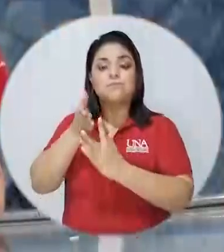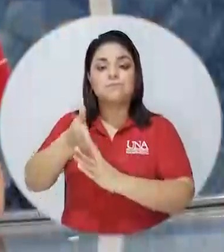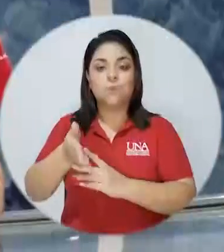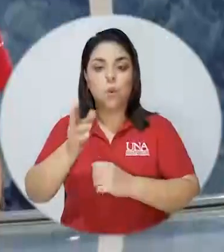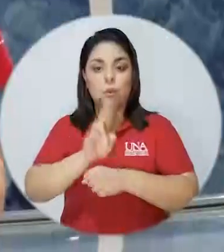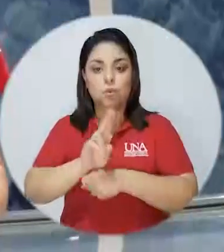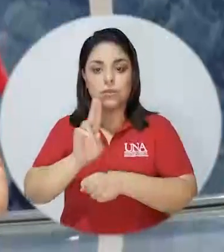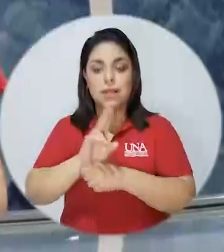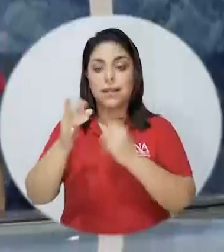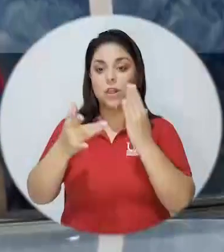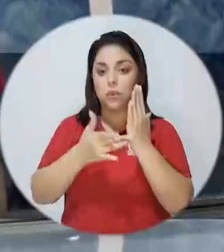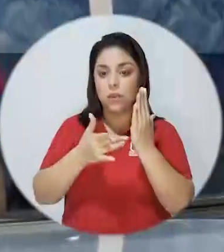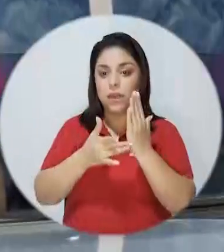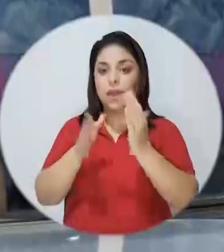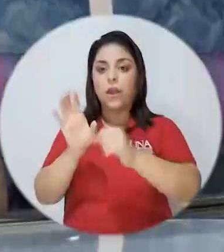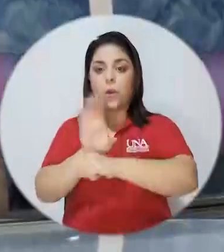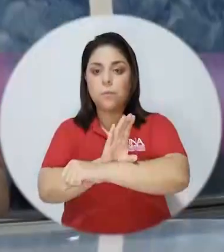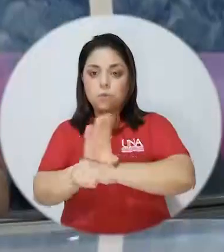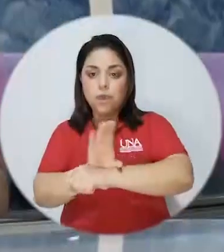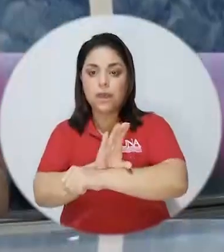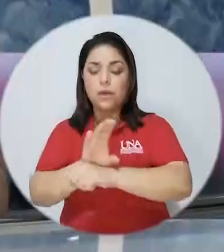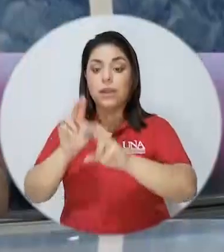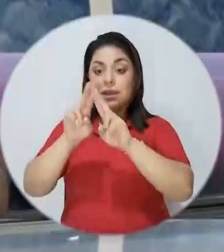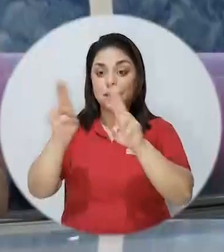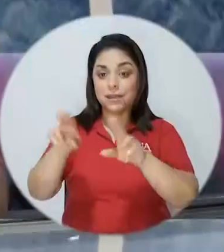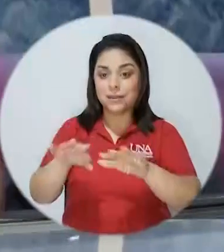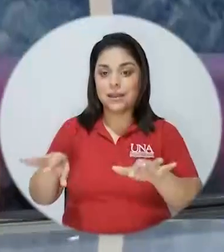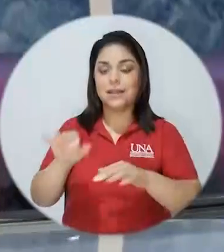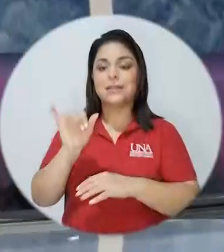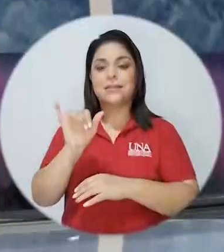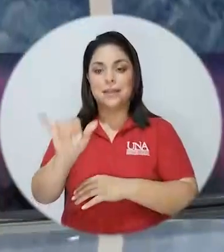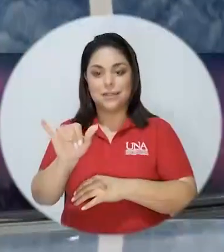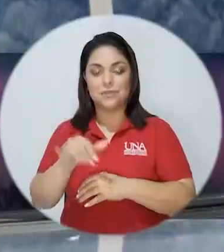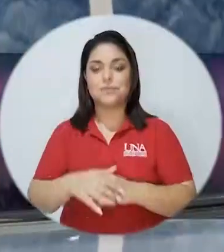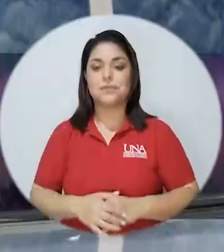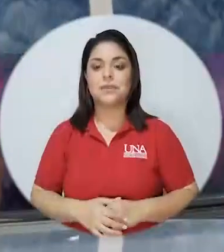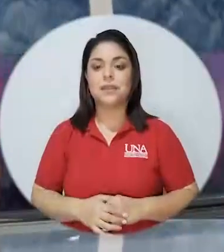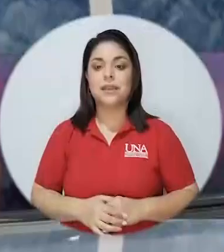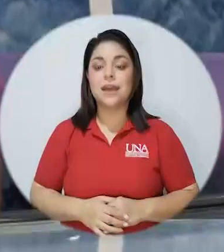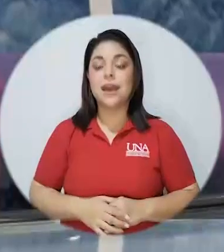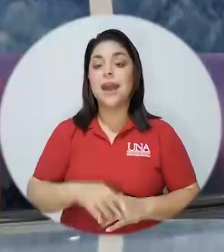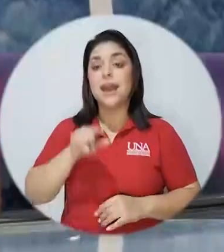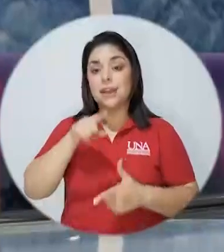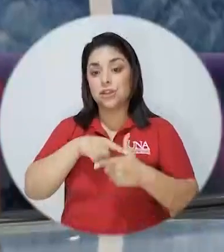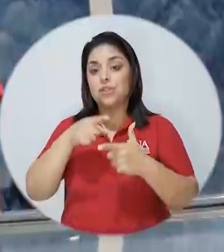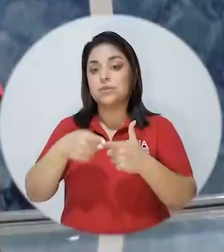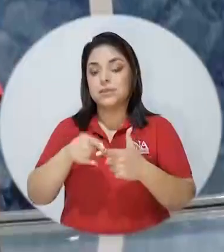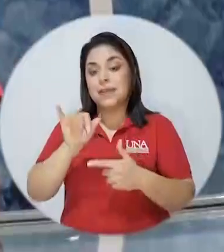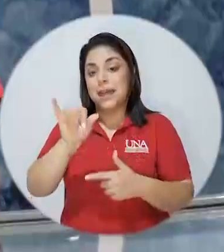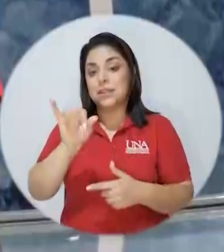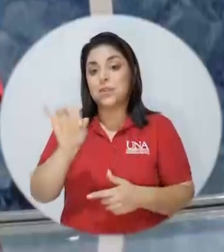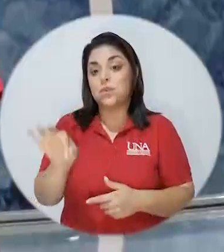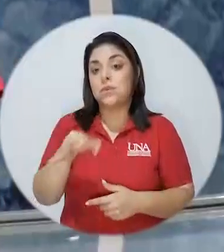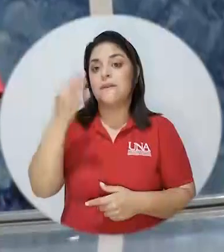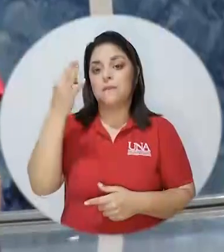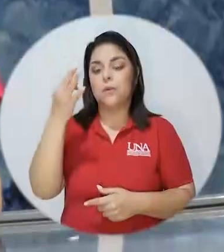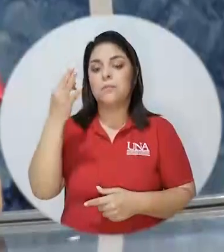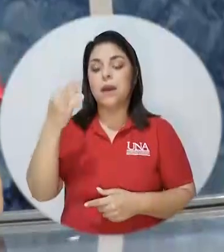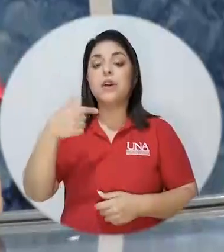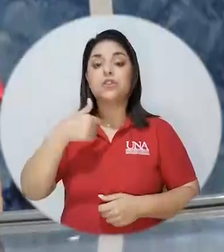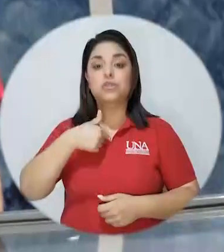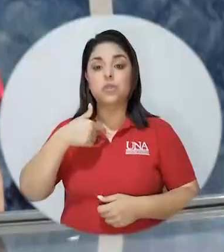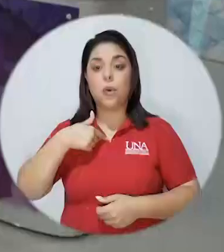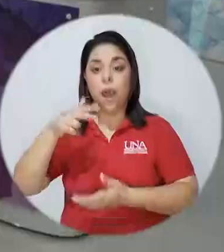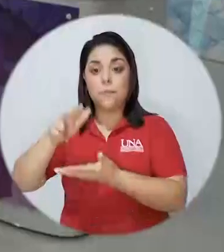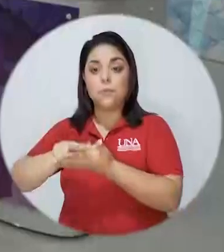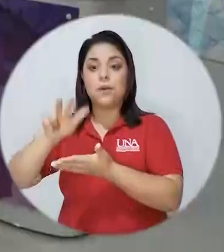redes. O sea, tenemos muchas de esas cosas. Entonces, es una forma de decirlo, trabajar en la casa con el uso de las tecnologías o donde me apruebe la